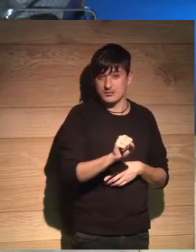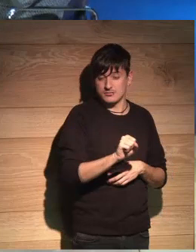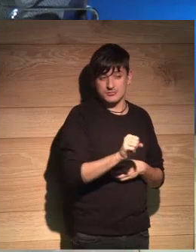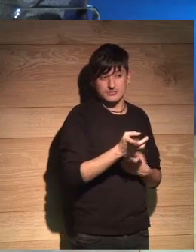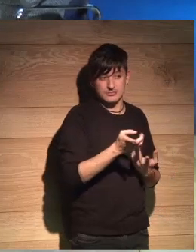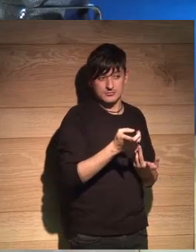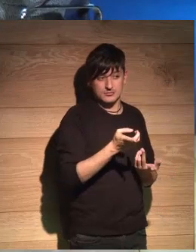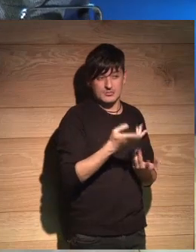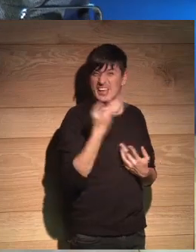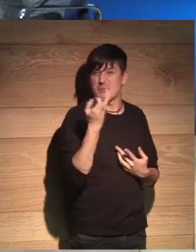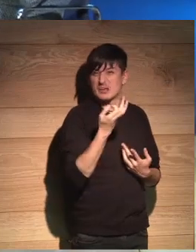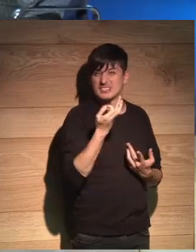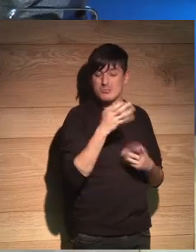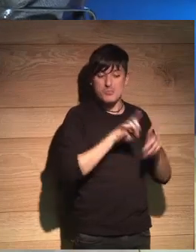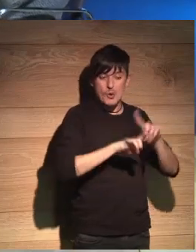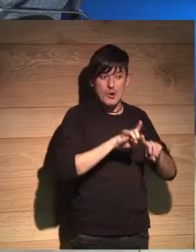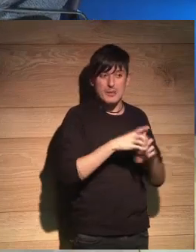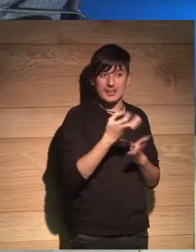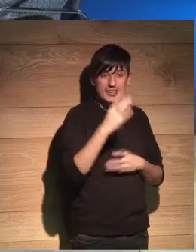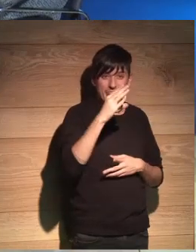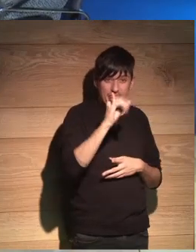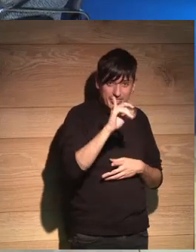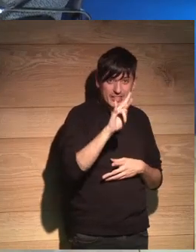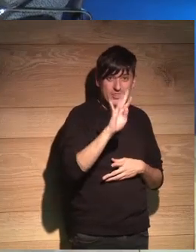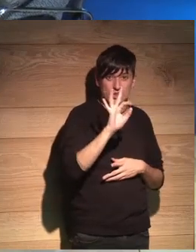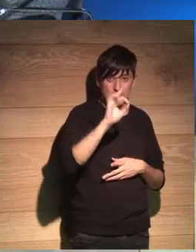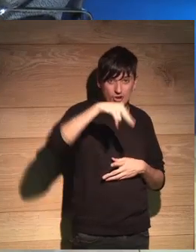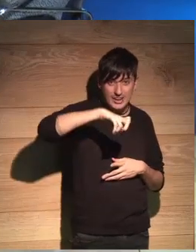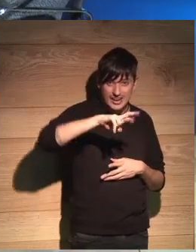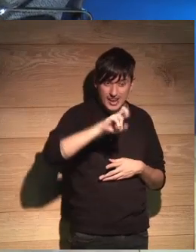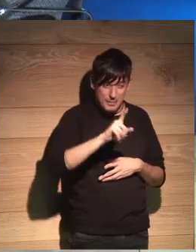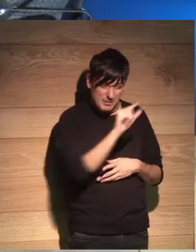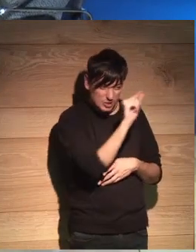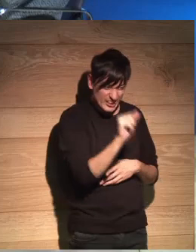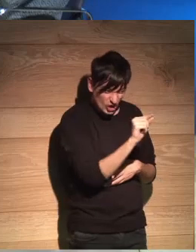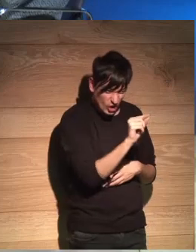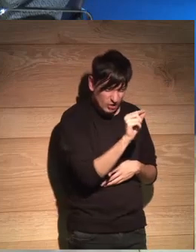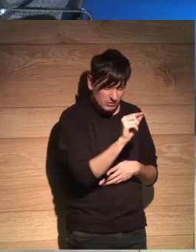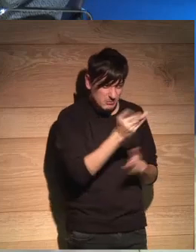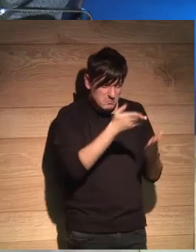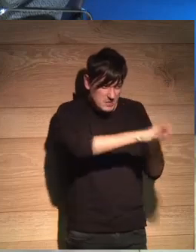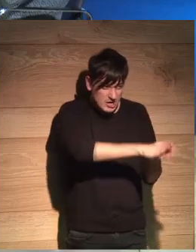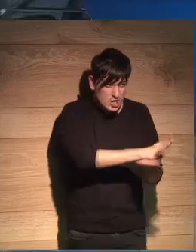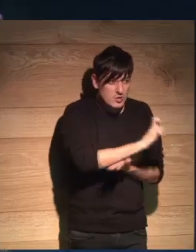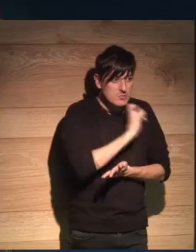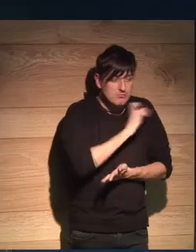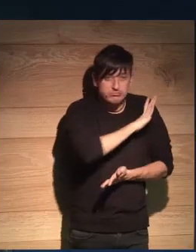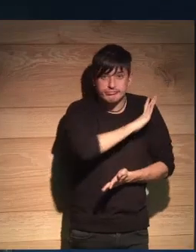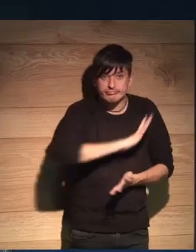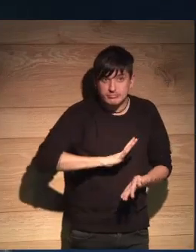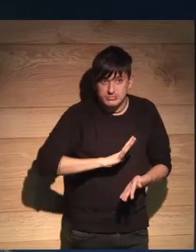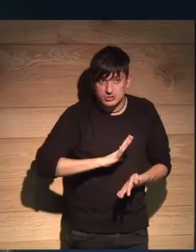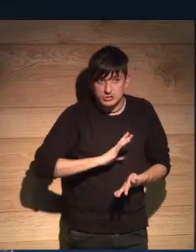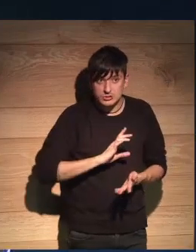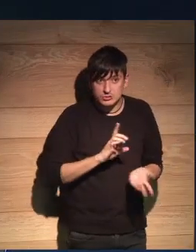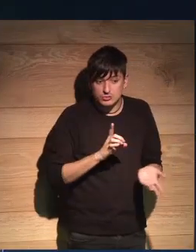resultaba... ¿Qué problema nos encontramos con el citronelal para inhibir el mosquito tigre, para cargárnoslo? El problema era que de momento eso era, al meterle